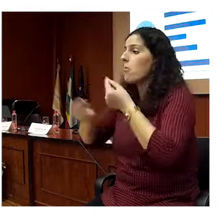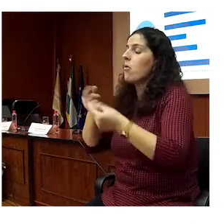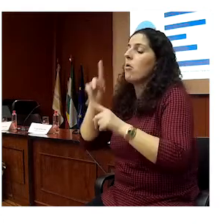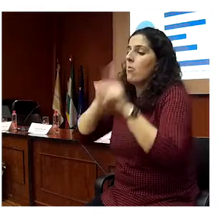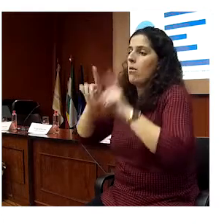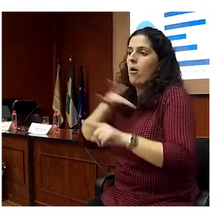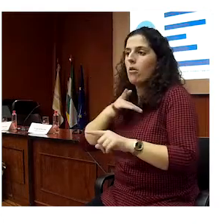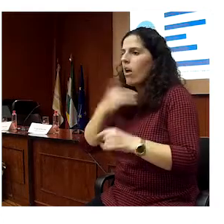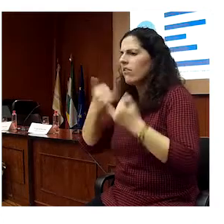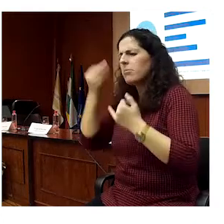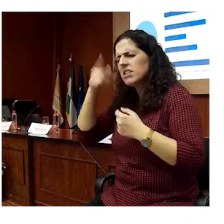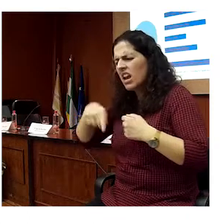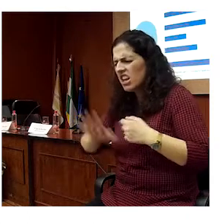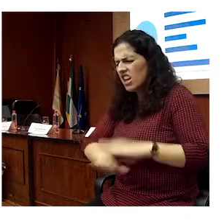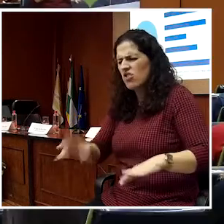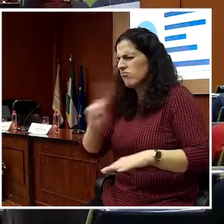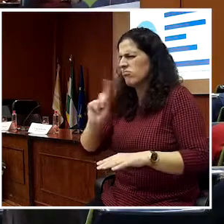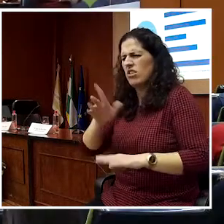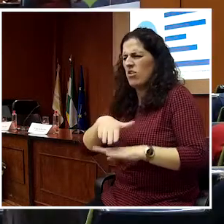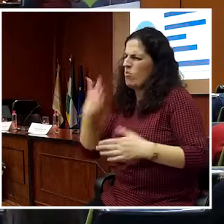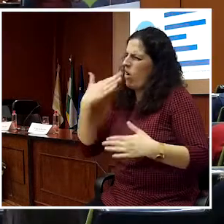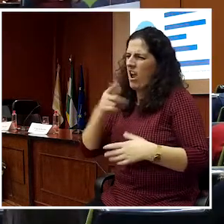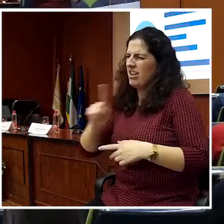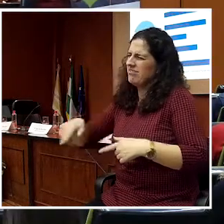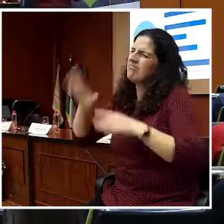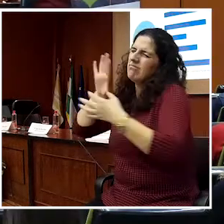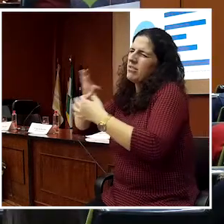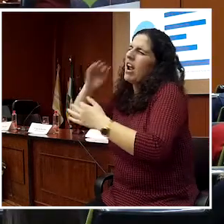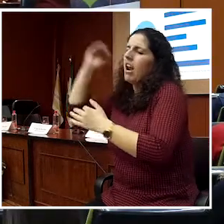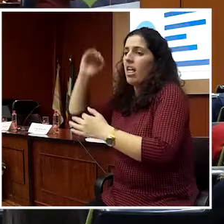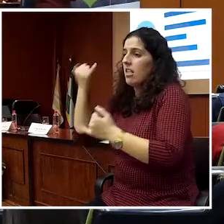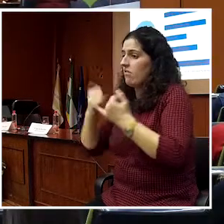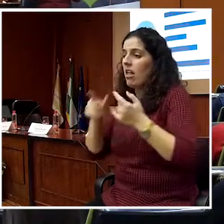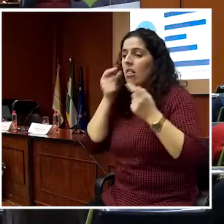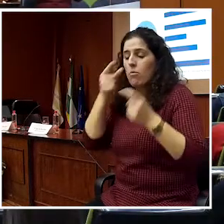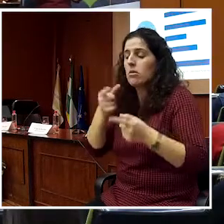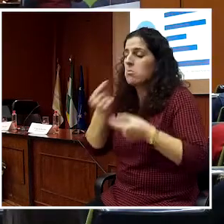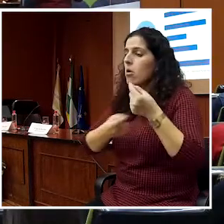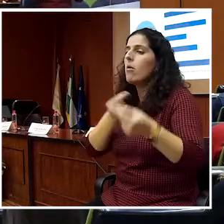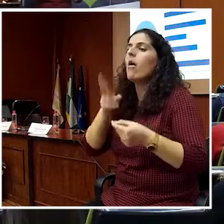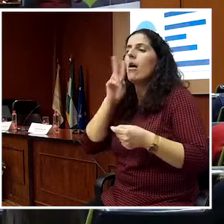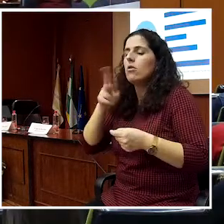años no estaba reconocido que el síndrome metabólico formara parte de las complicaciones de los niños